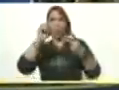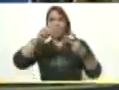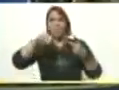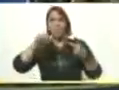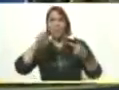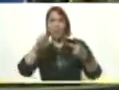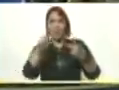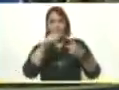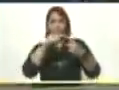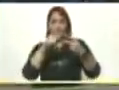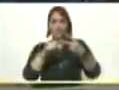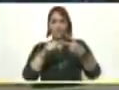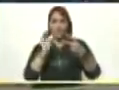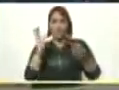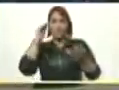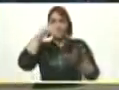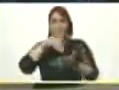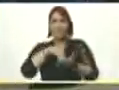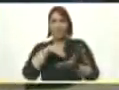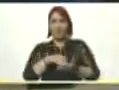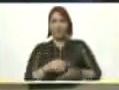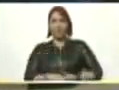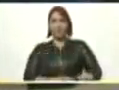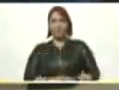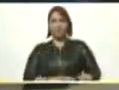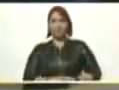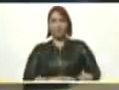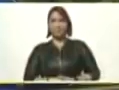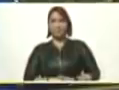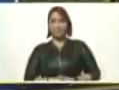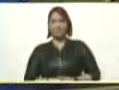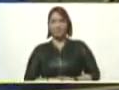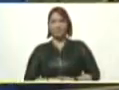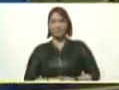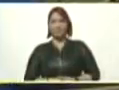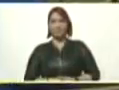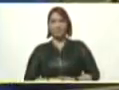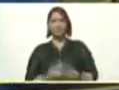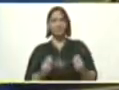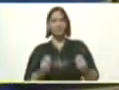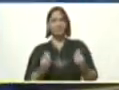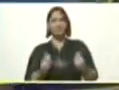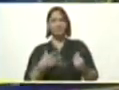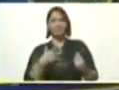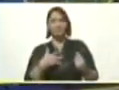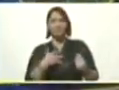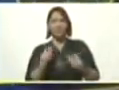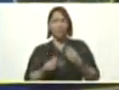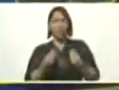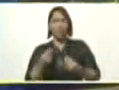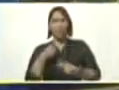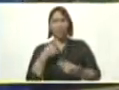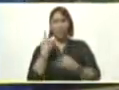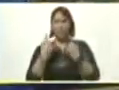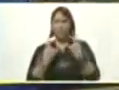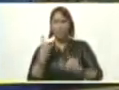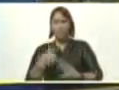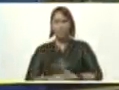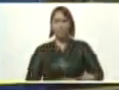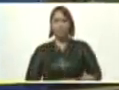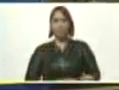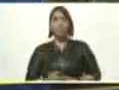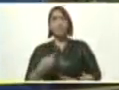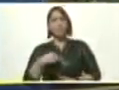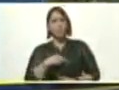de Maracaibo para el mundo cómo se sienten cómo estás cómo estuvieron tus giras no contento este